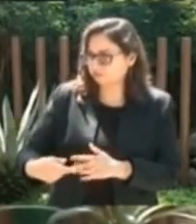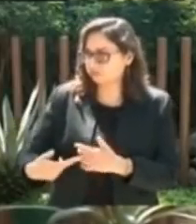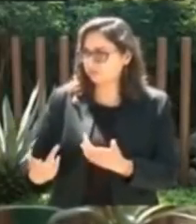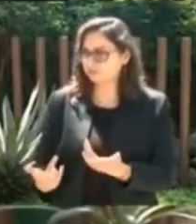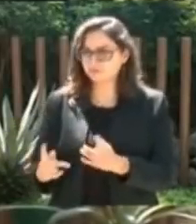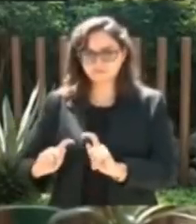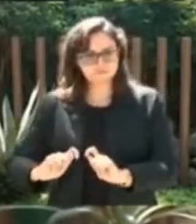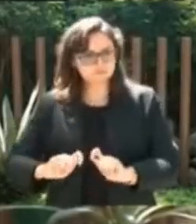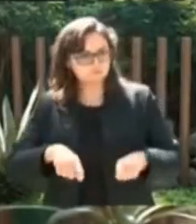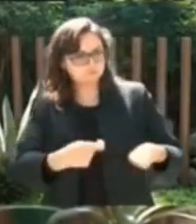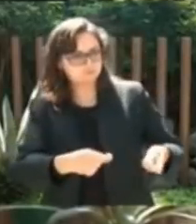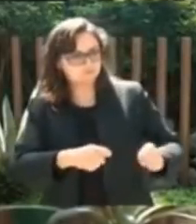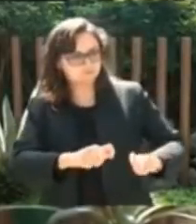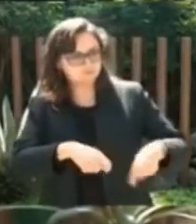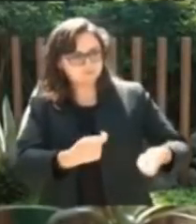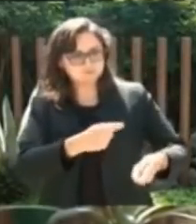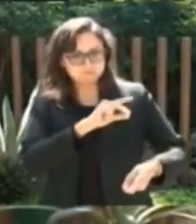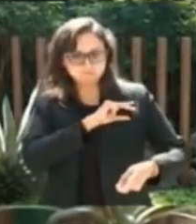a una minoría,